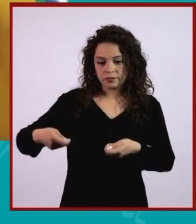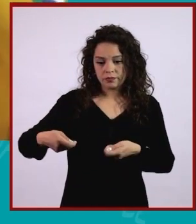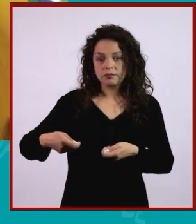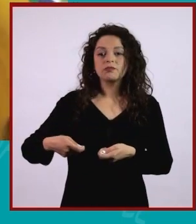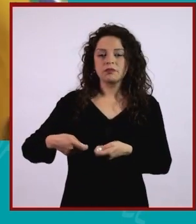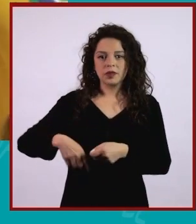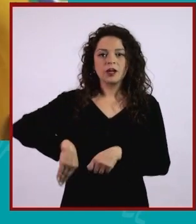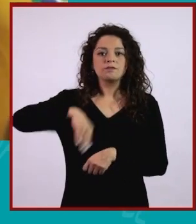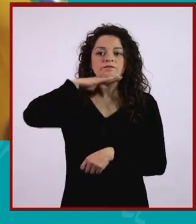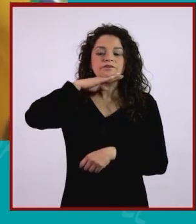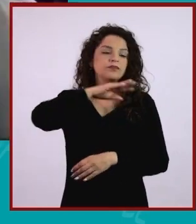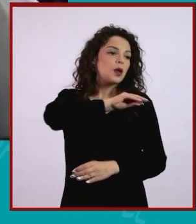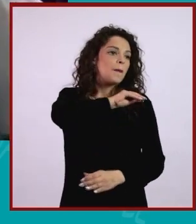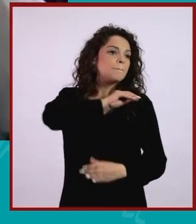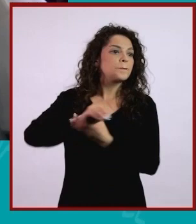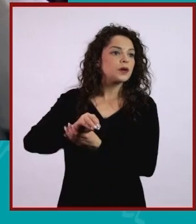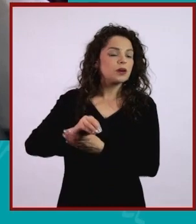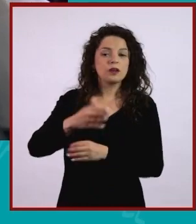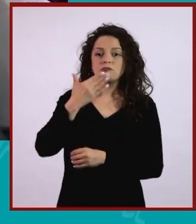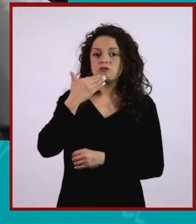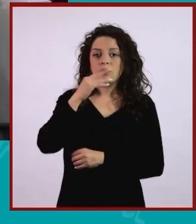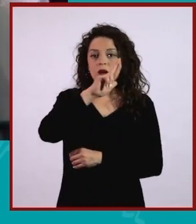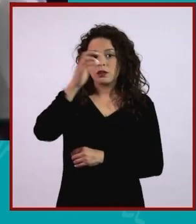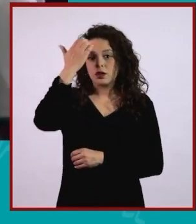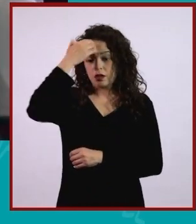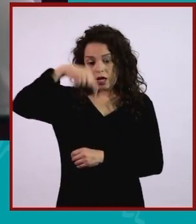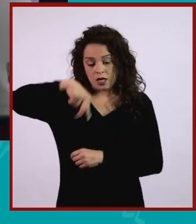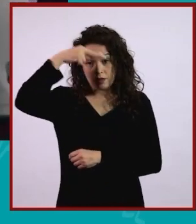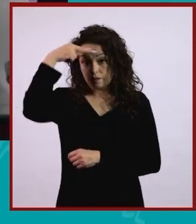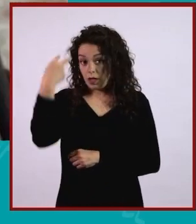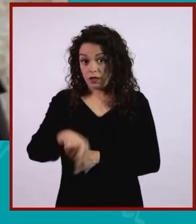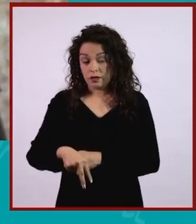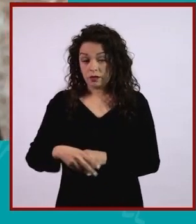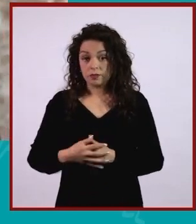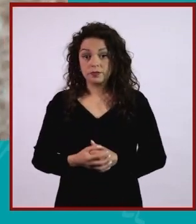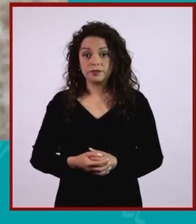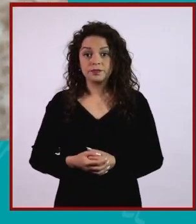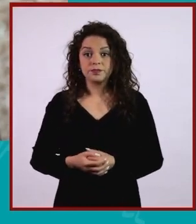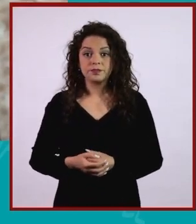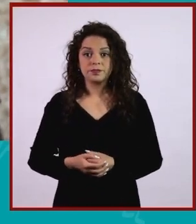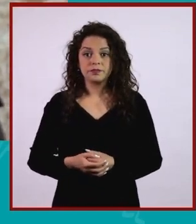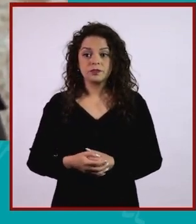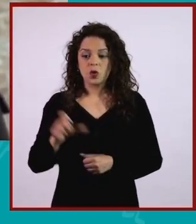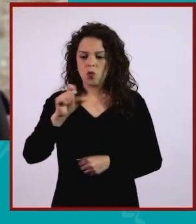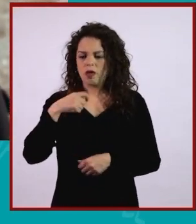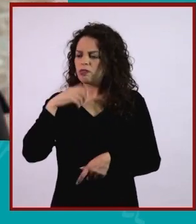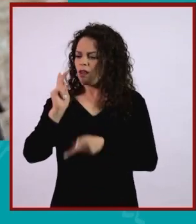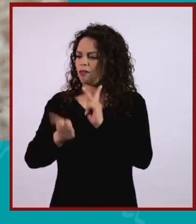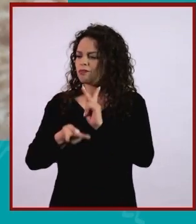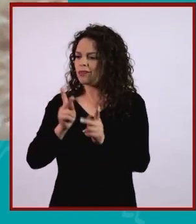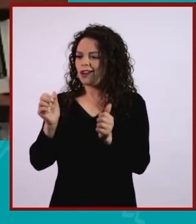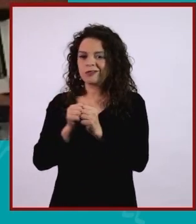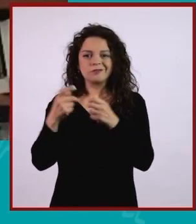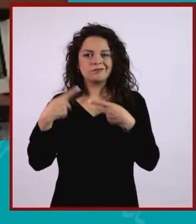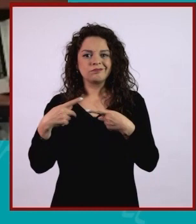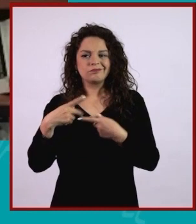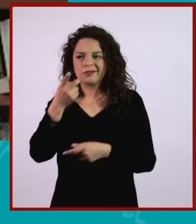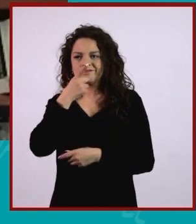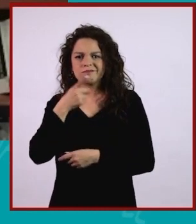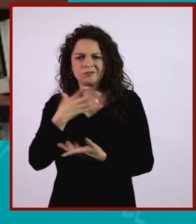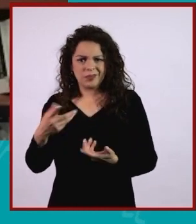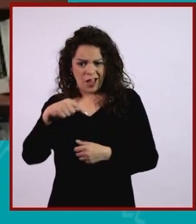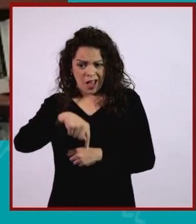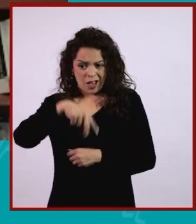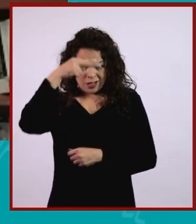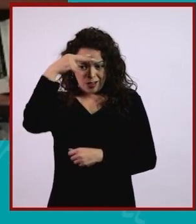sido invisibilizados, ignorados y poco reconocidos en México. Y cada vez que hablaba con alguien, ¿no?, me decía,